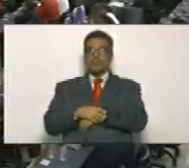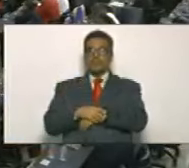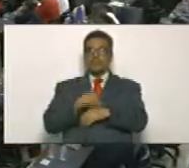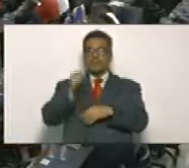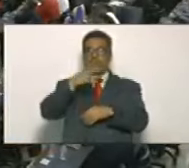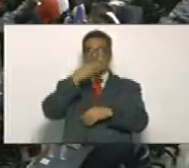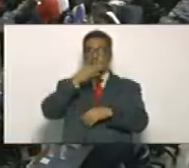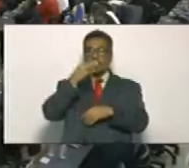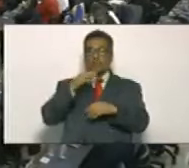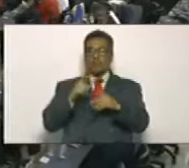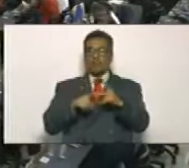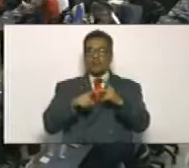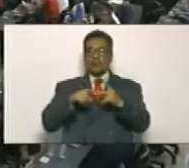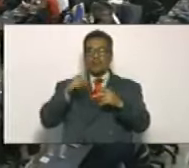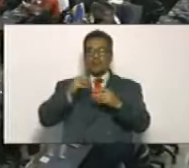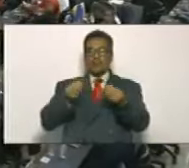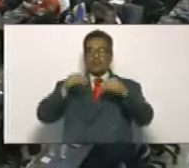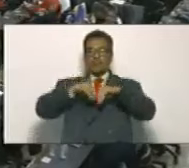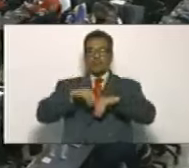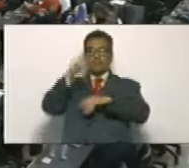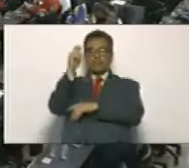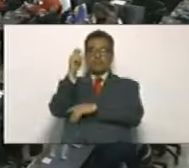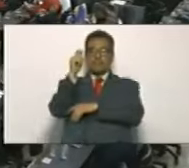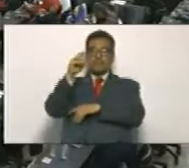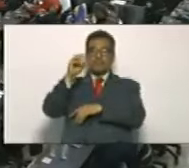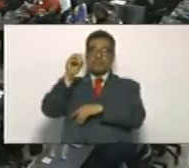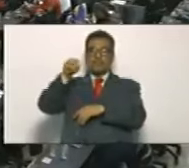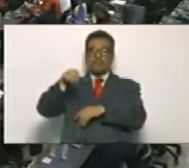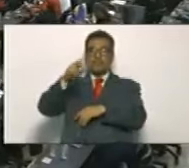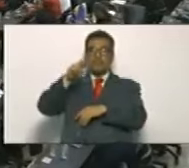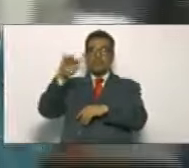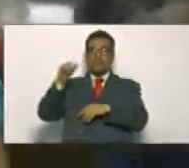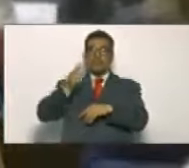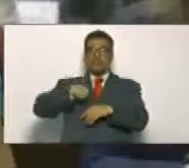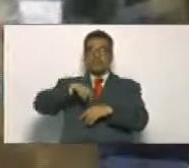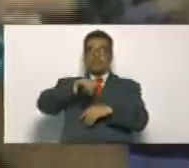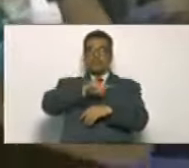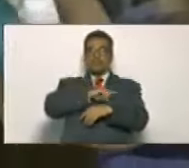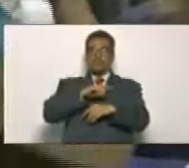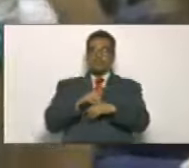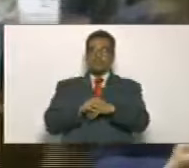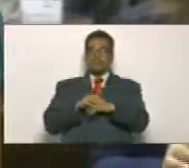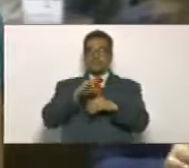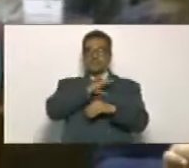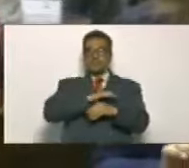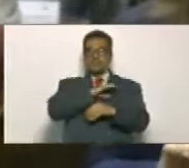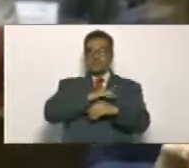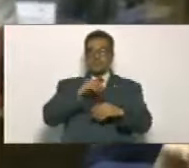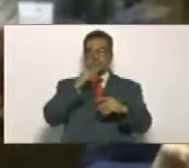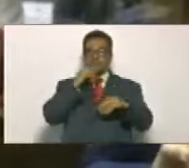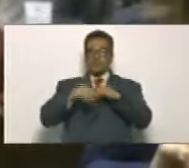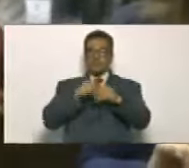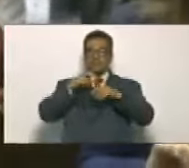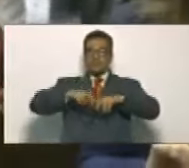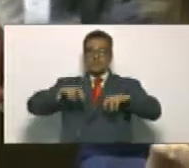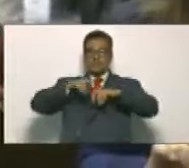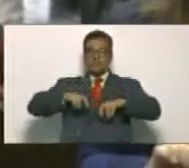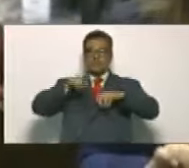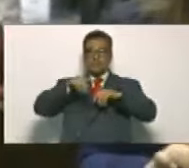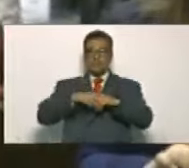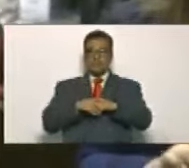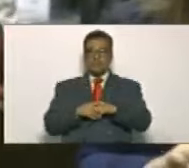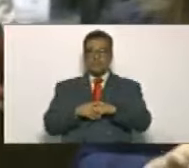Sí, buenas tardes. No, estamos de acuerdo con el diputado Omar Ávila. Nosotros en comisión estuvimos revisando y